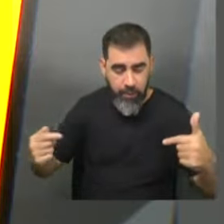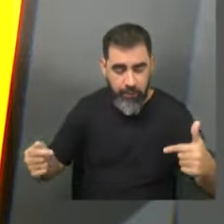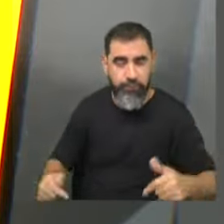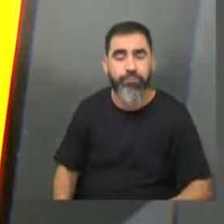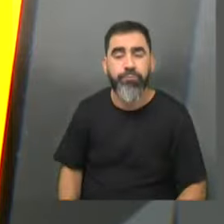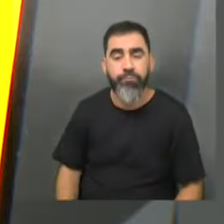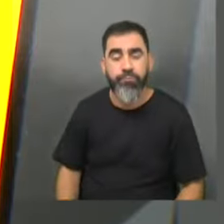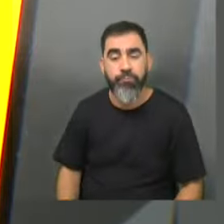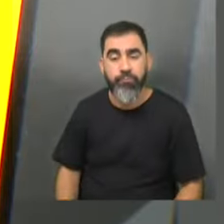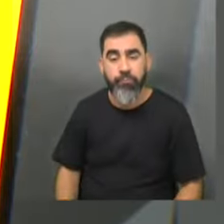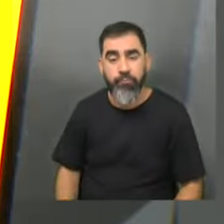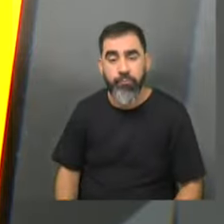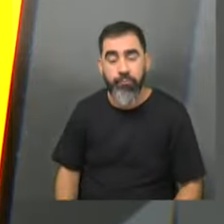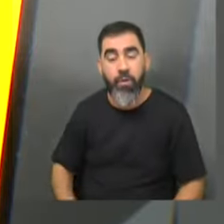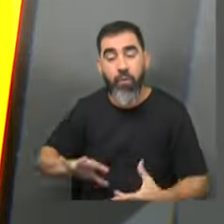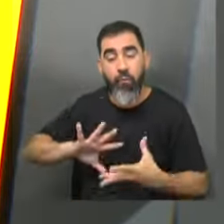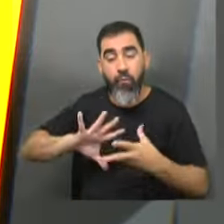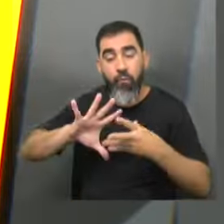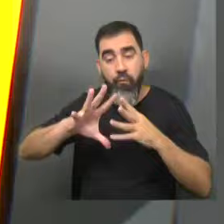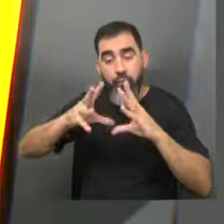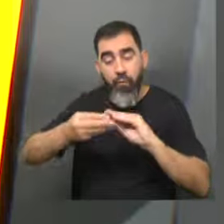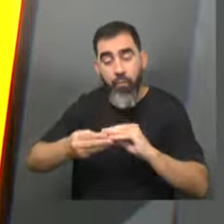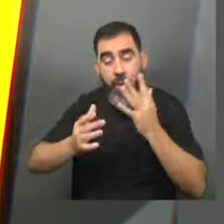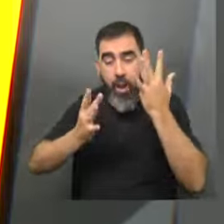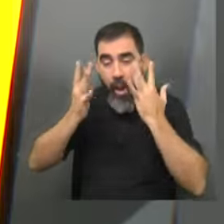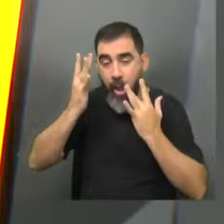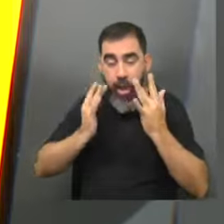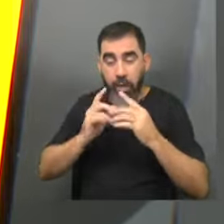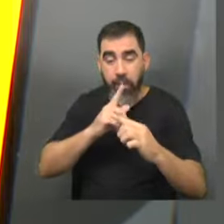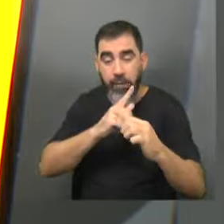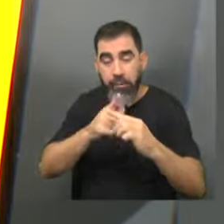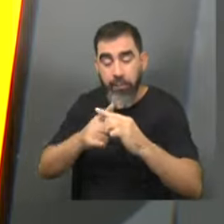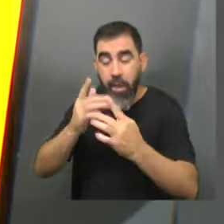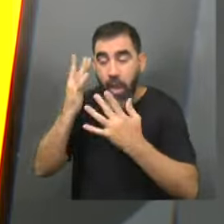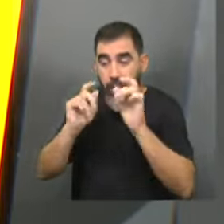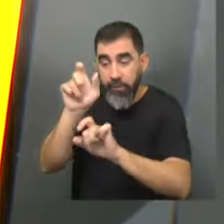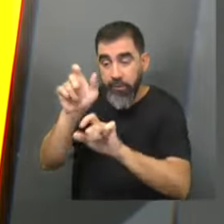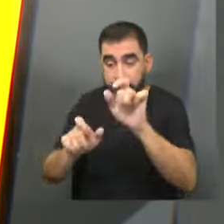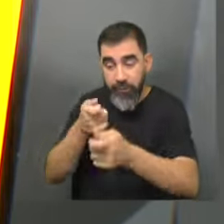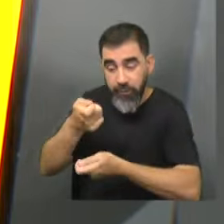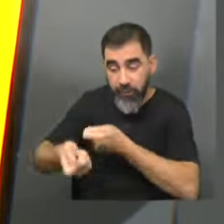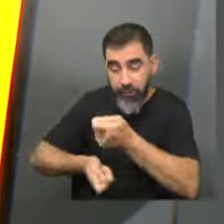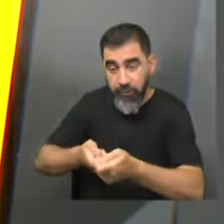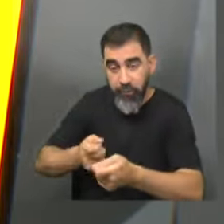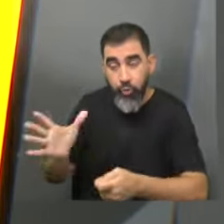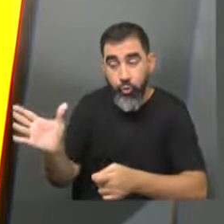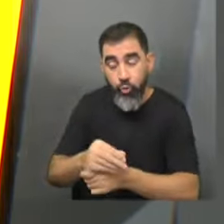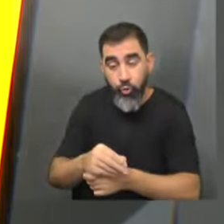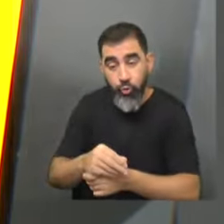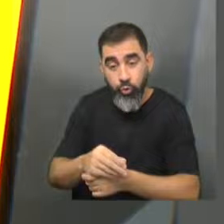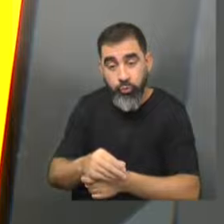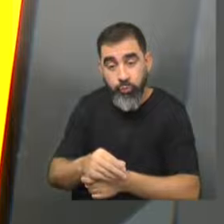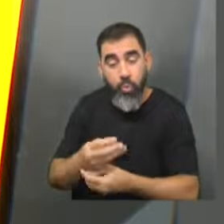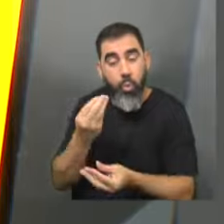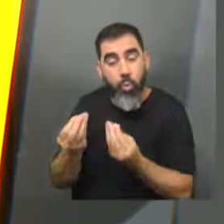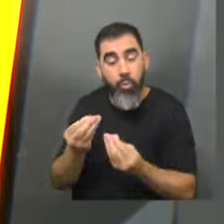Bieli, la forma, la estructura, el arte de las tumbas, los artistas que hacían esas tumbas, todo habla de